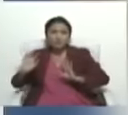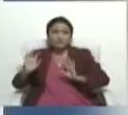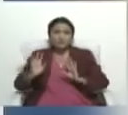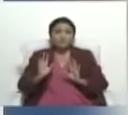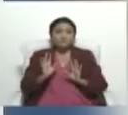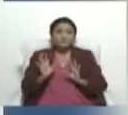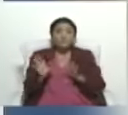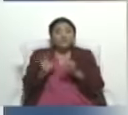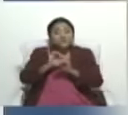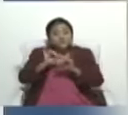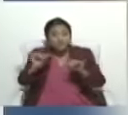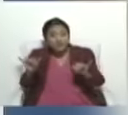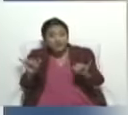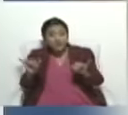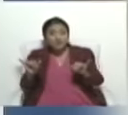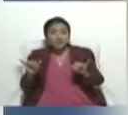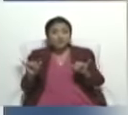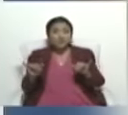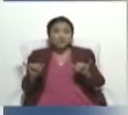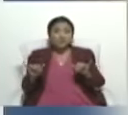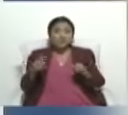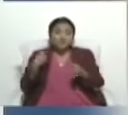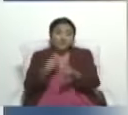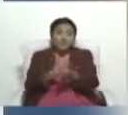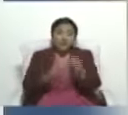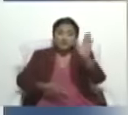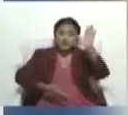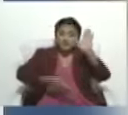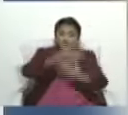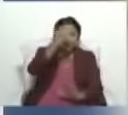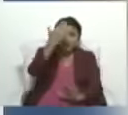se cierra, mi hermana se va de viaje,